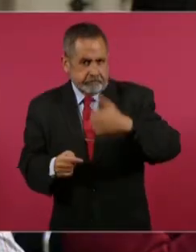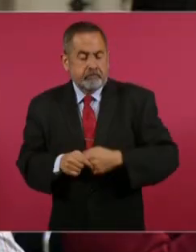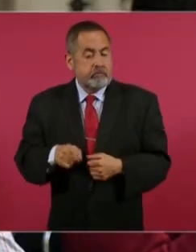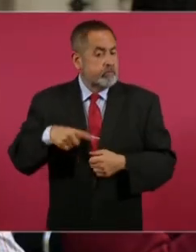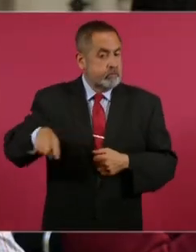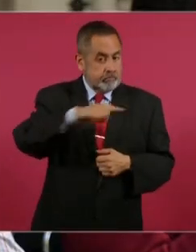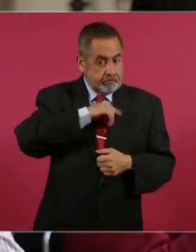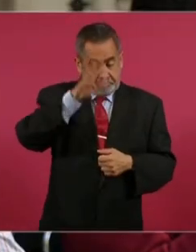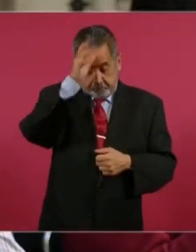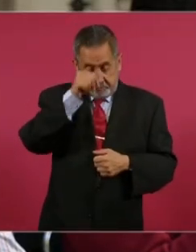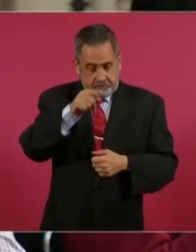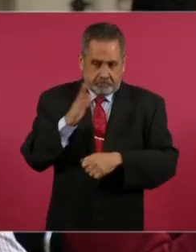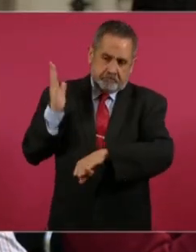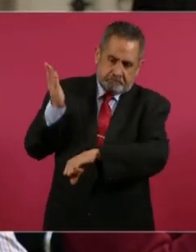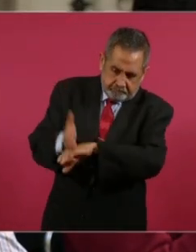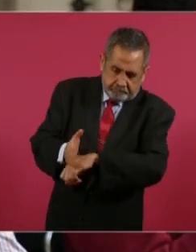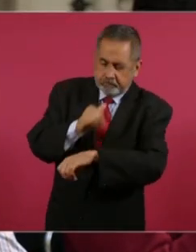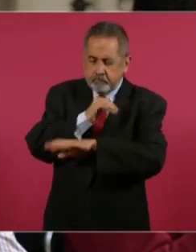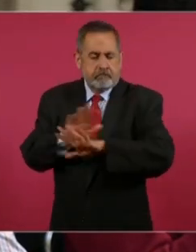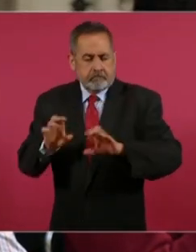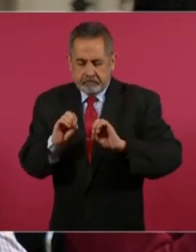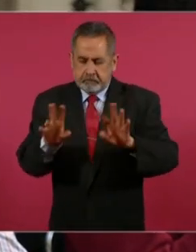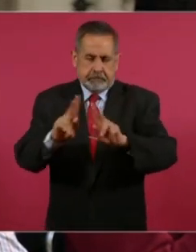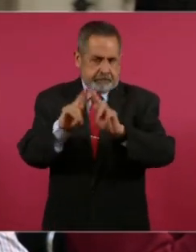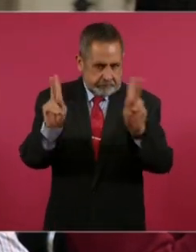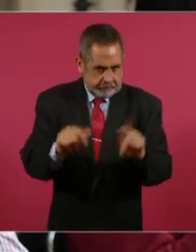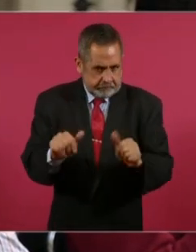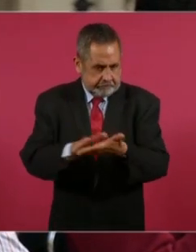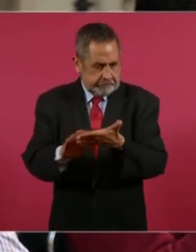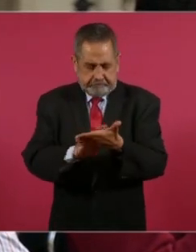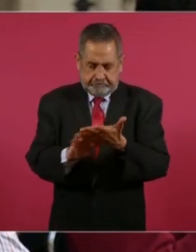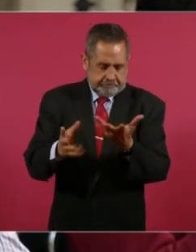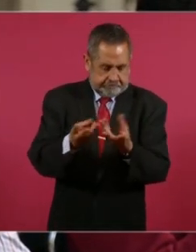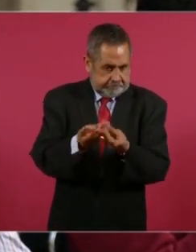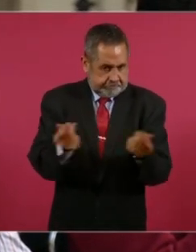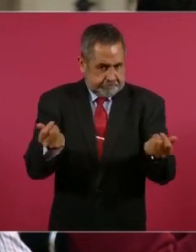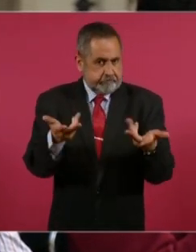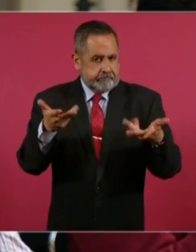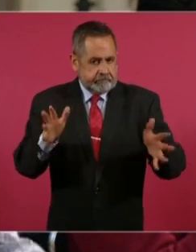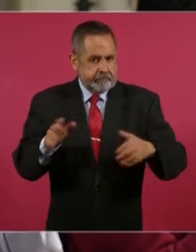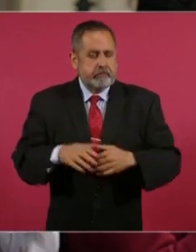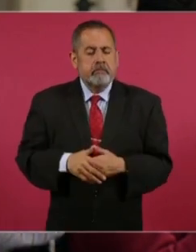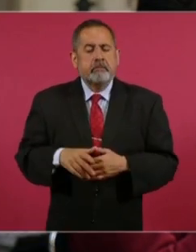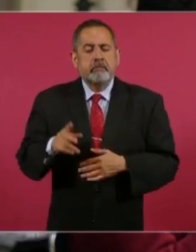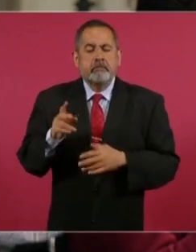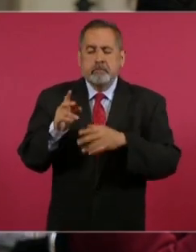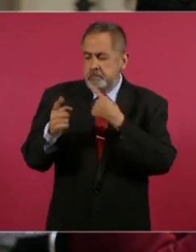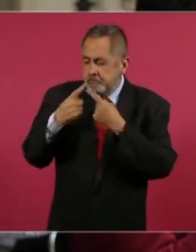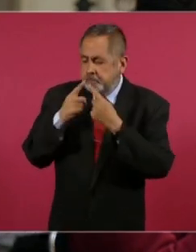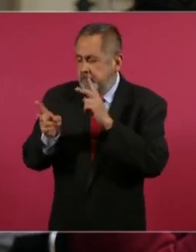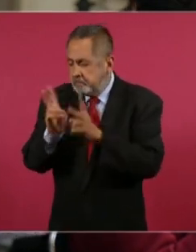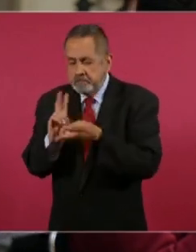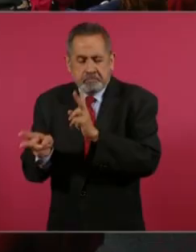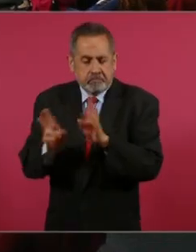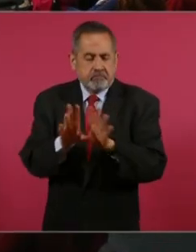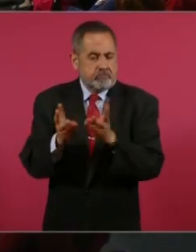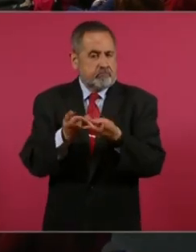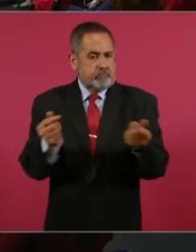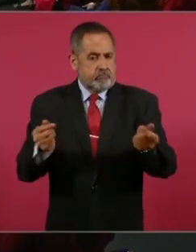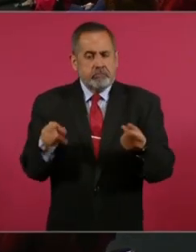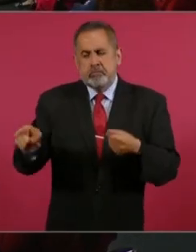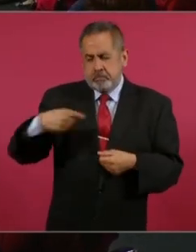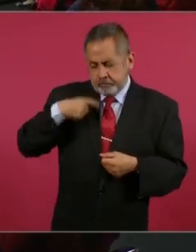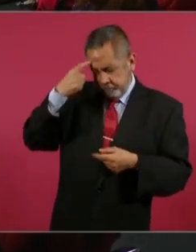llegaron a un acuerdo de que no iba a haber sanciones, de que iba a estar todo tranquilo, por lo menos en un tema de diálogo y un tema de, aunque